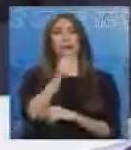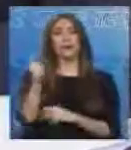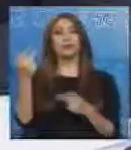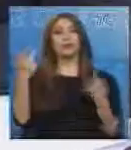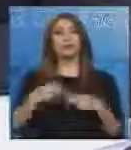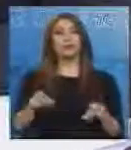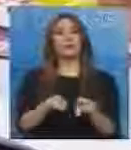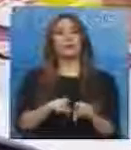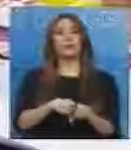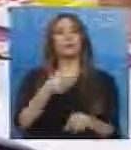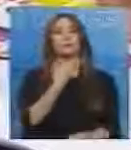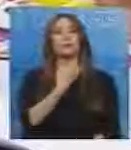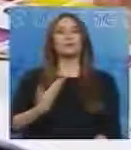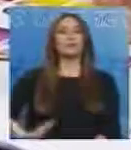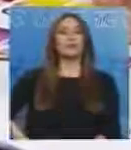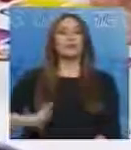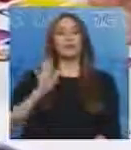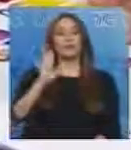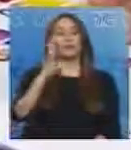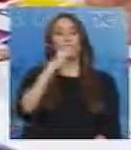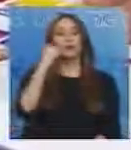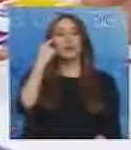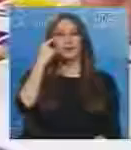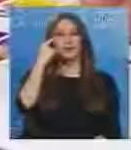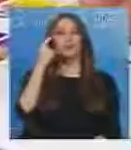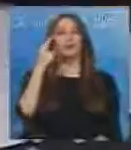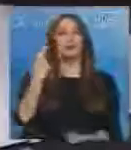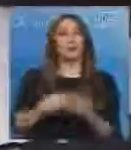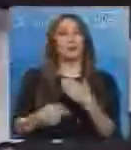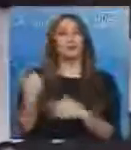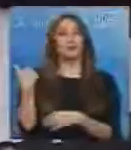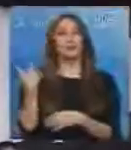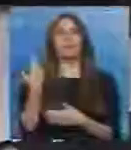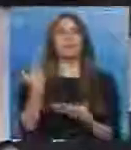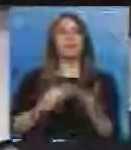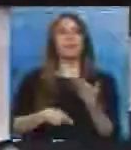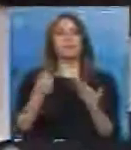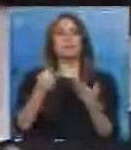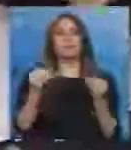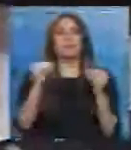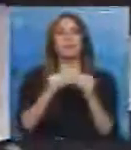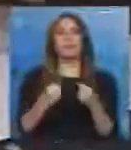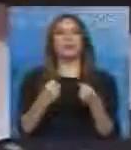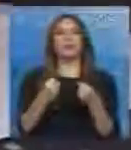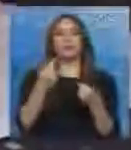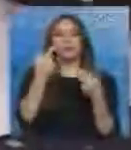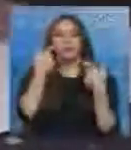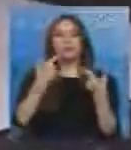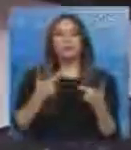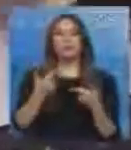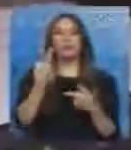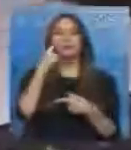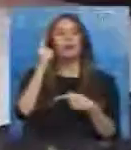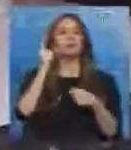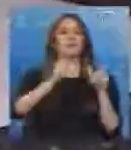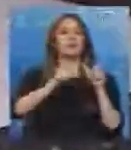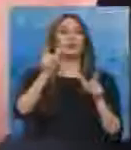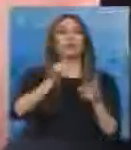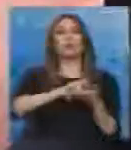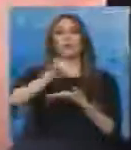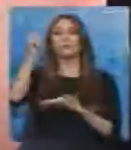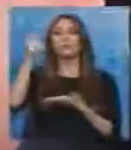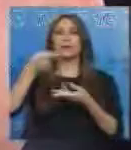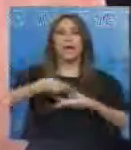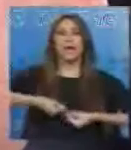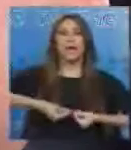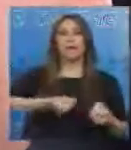también por el anuncio del presidente de la República, Rafael Correa, de que se aplicará un mecanismo para intensificar los controles de viáticos en el sector público.